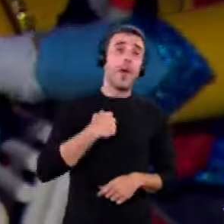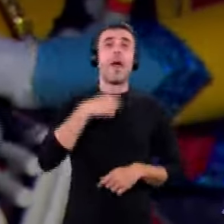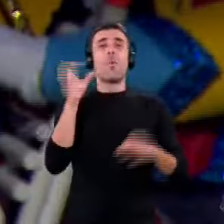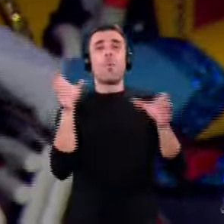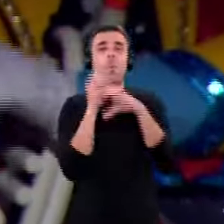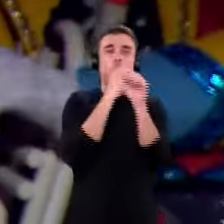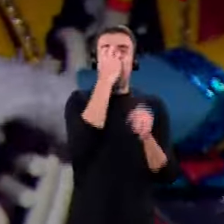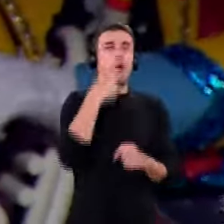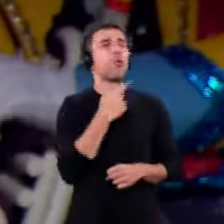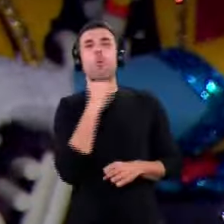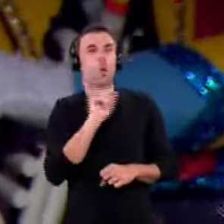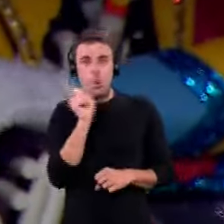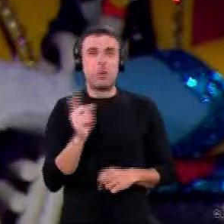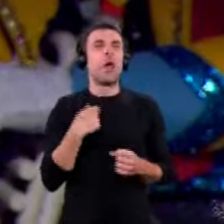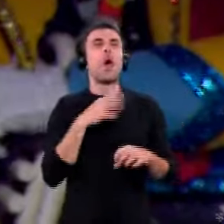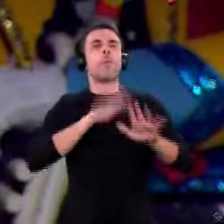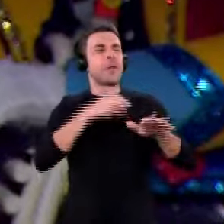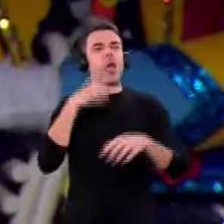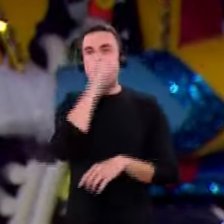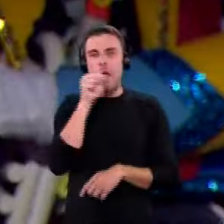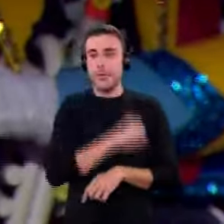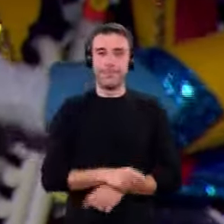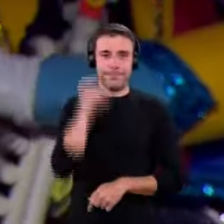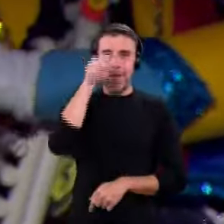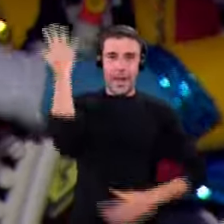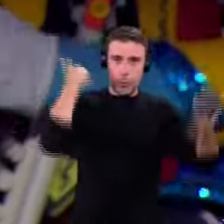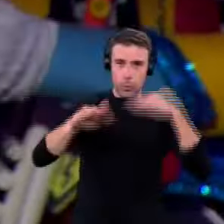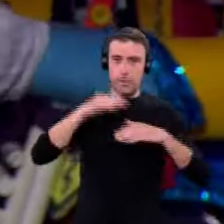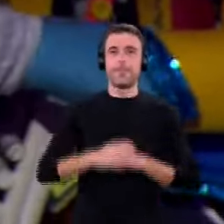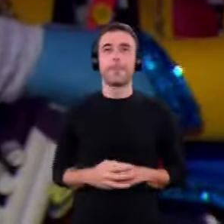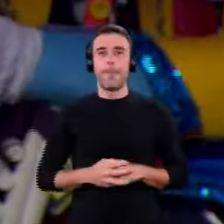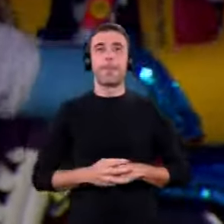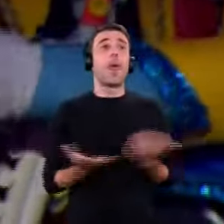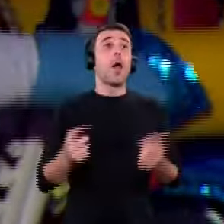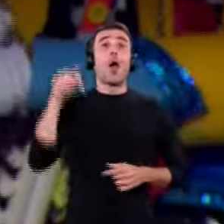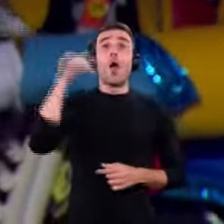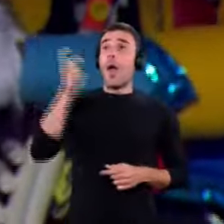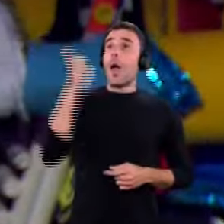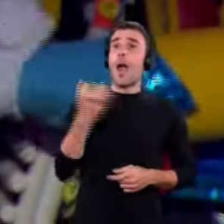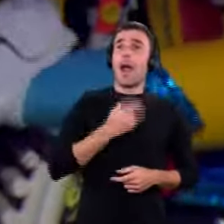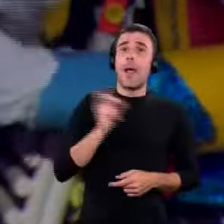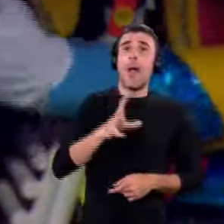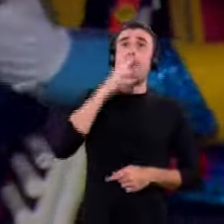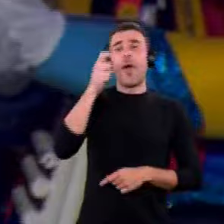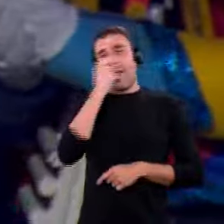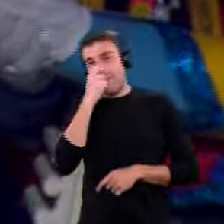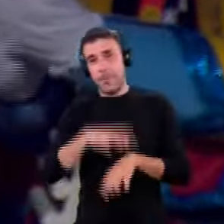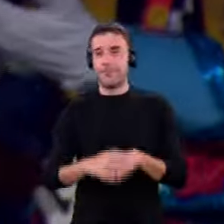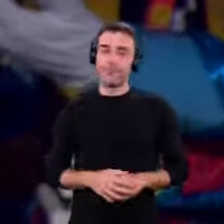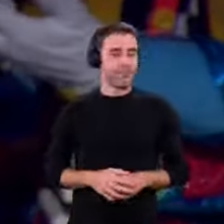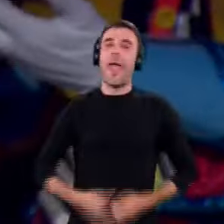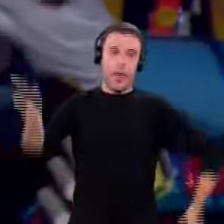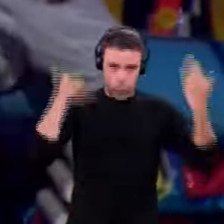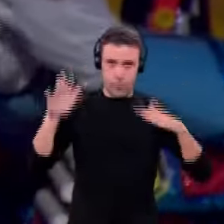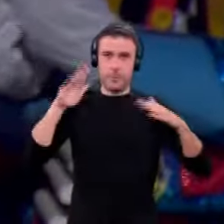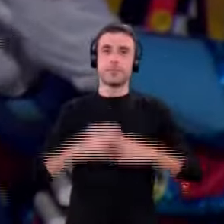los bambones, pues nunca me ha gustado y no canto el pasacalle. Excusa. Que si hoy no vino el alcalde porque a lo mejor está resfriado.